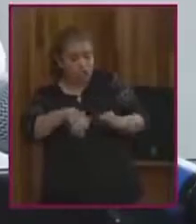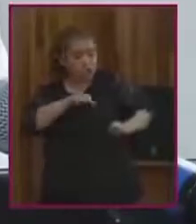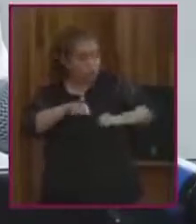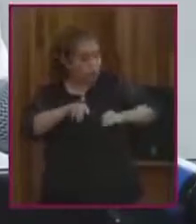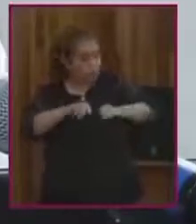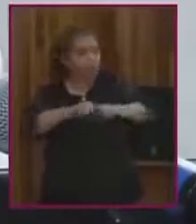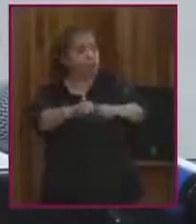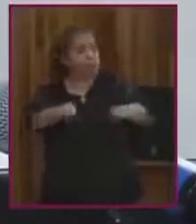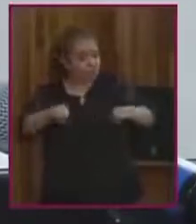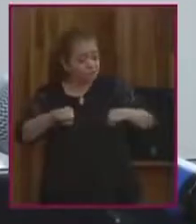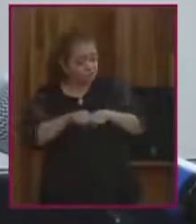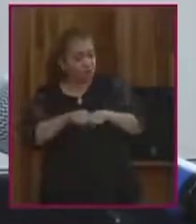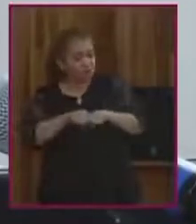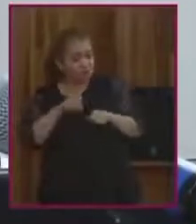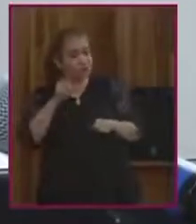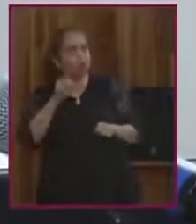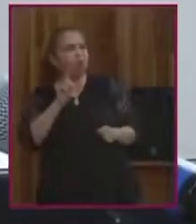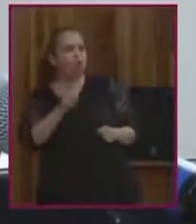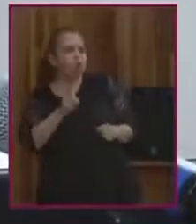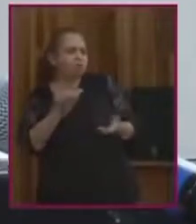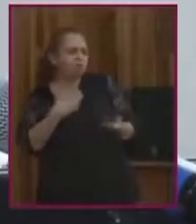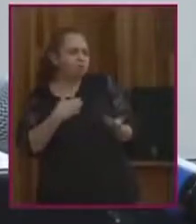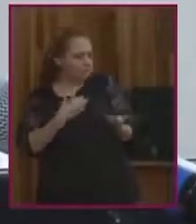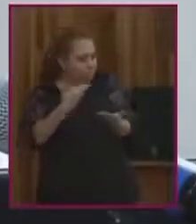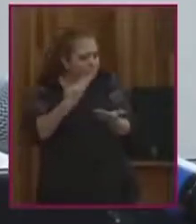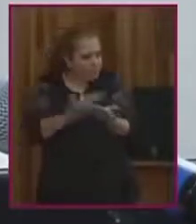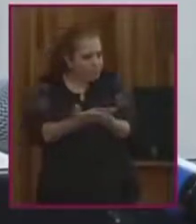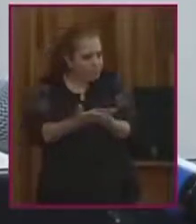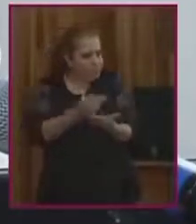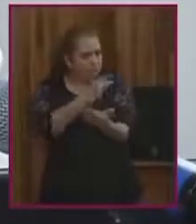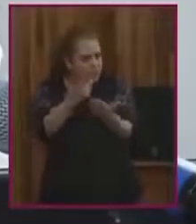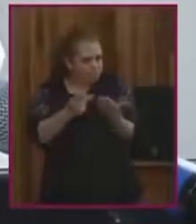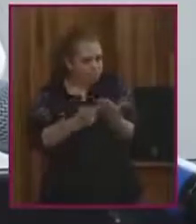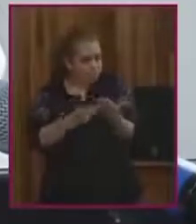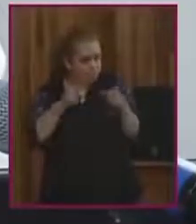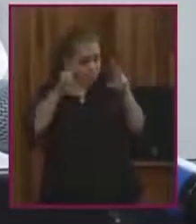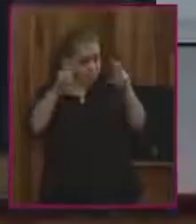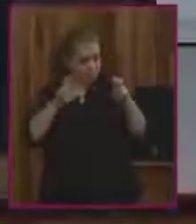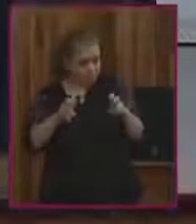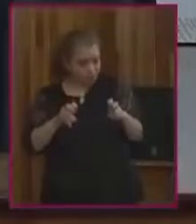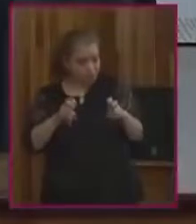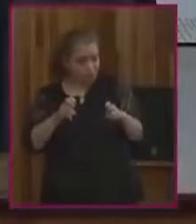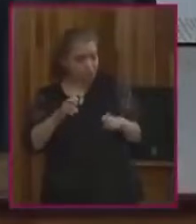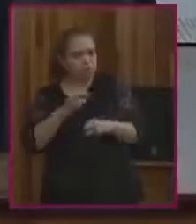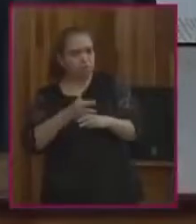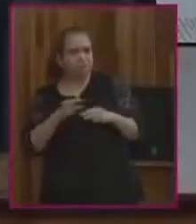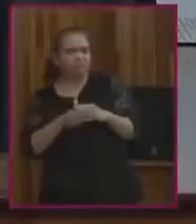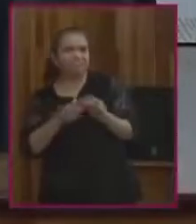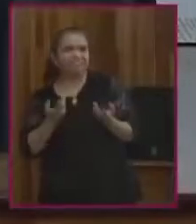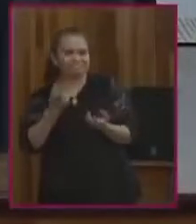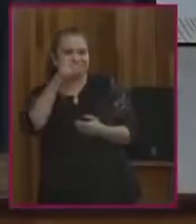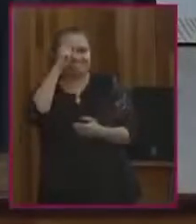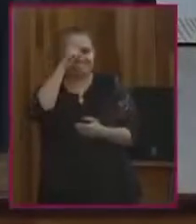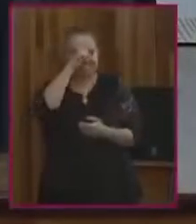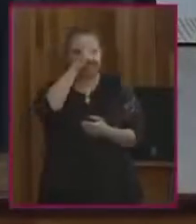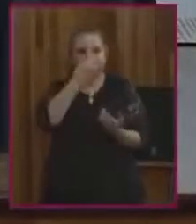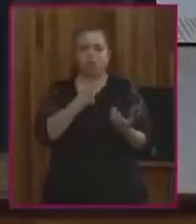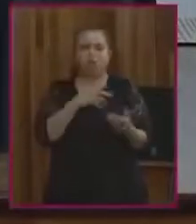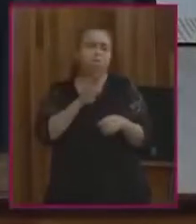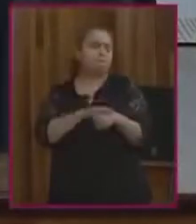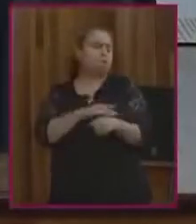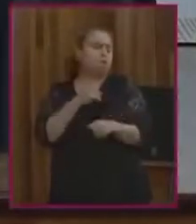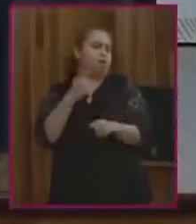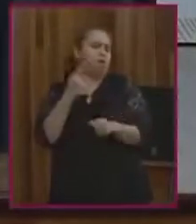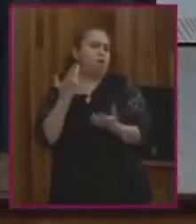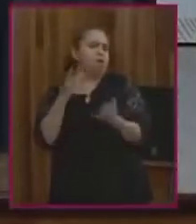como se presenta, déjenme decirle, tal y como se presentan ahorita en los programas, son de gran complejidad. Poner, por ejemplo, un reloj